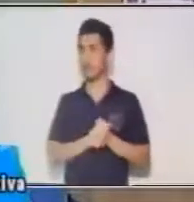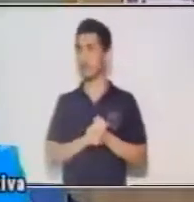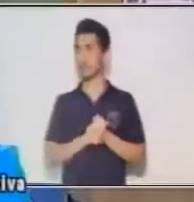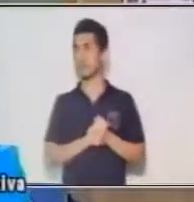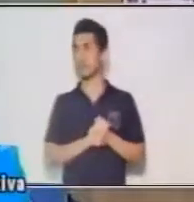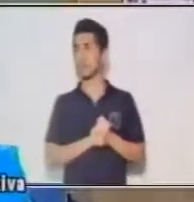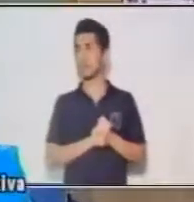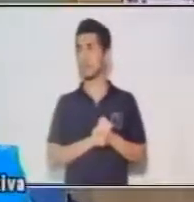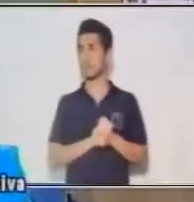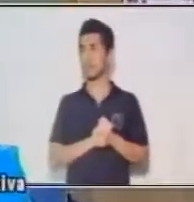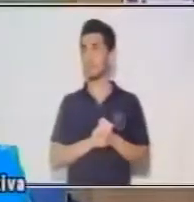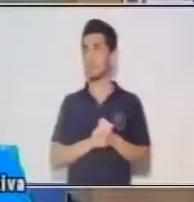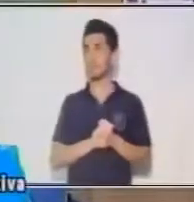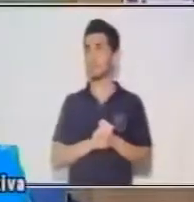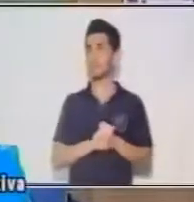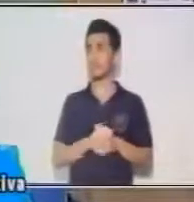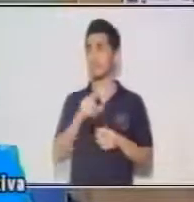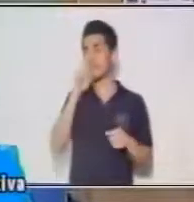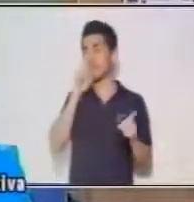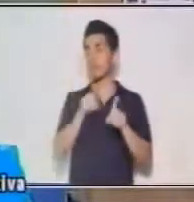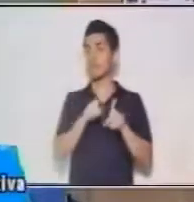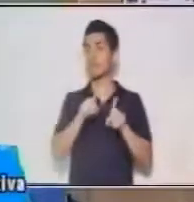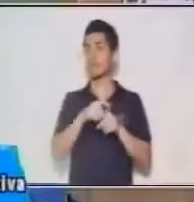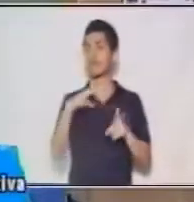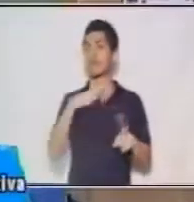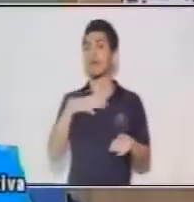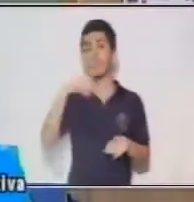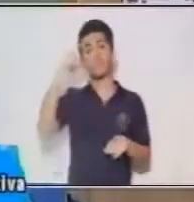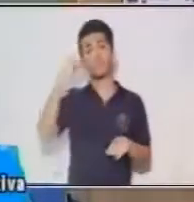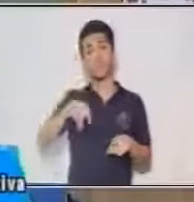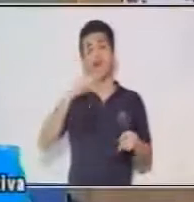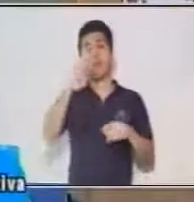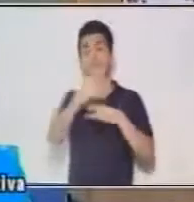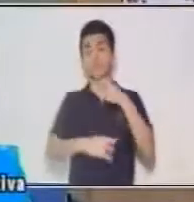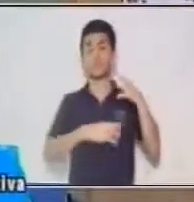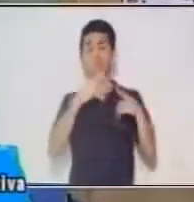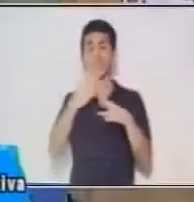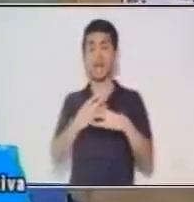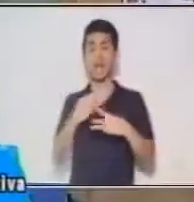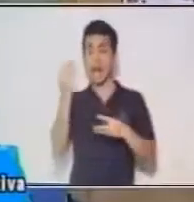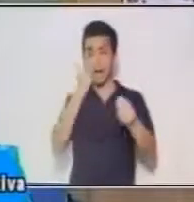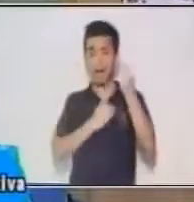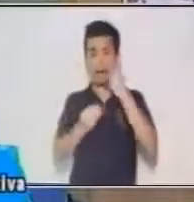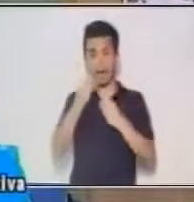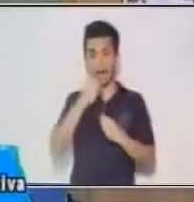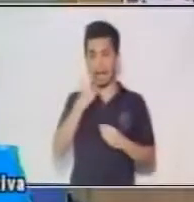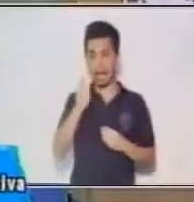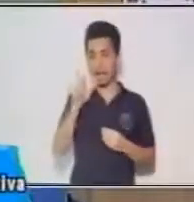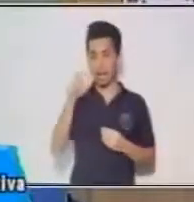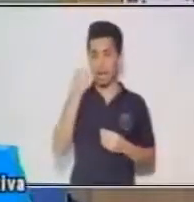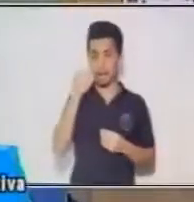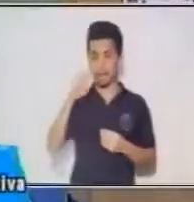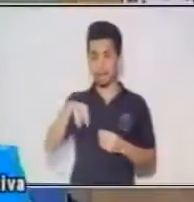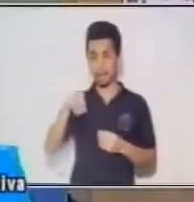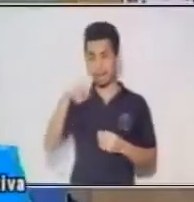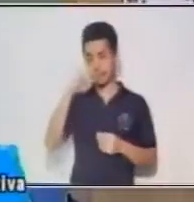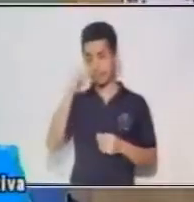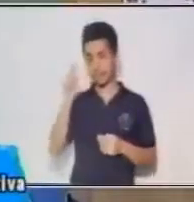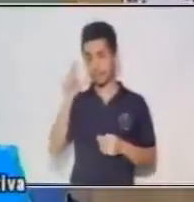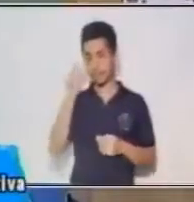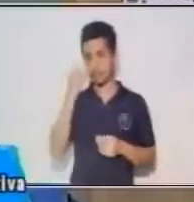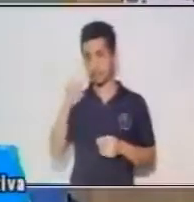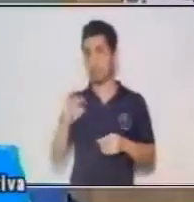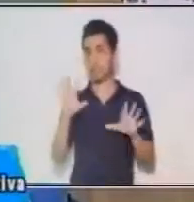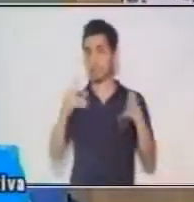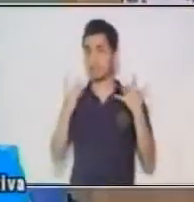tenemos el Día Mundial de la Alimentación, que es el 16 de octubre. Ese sería muy